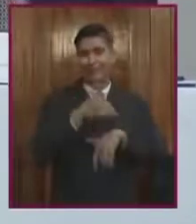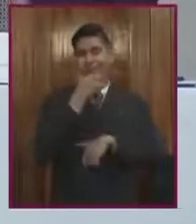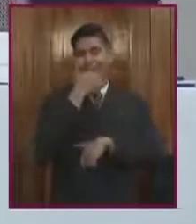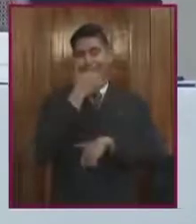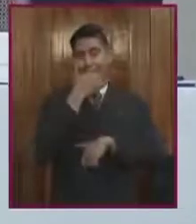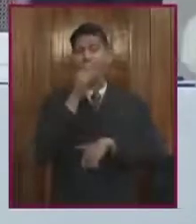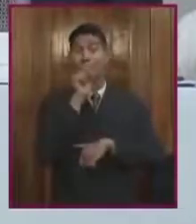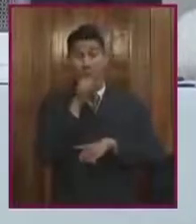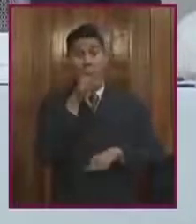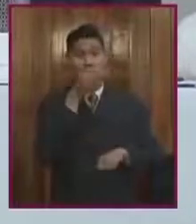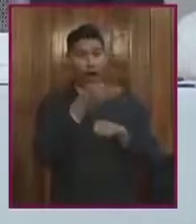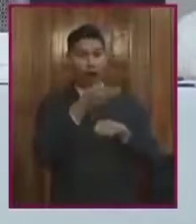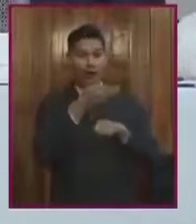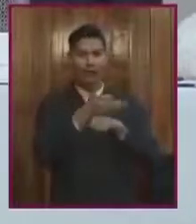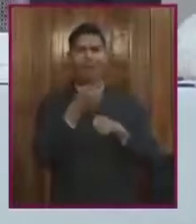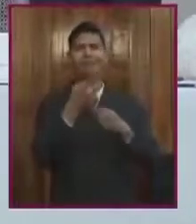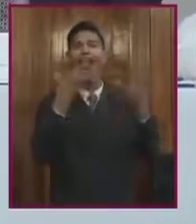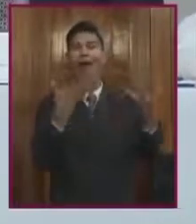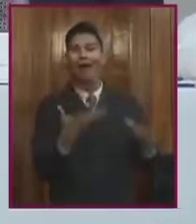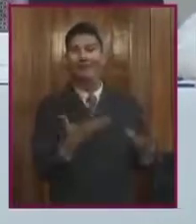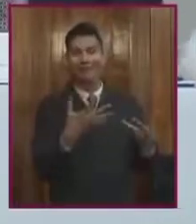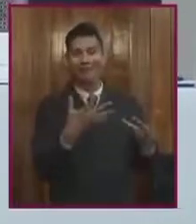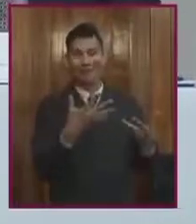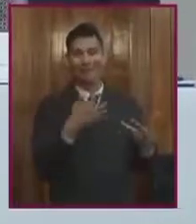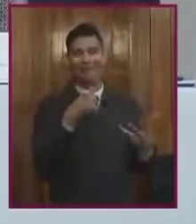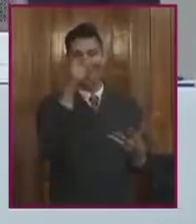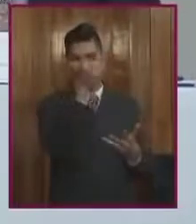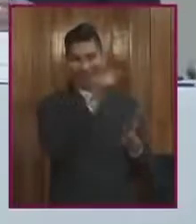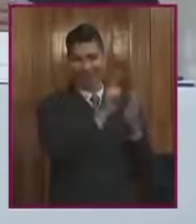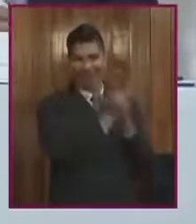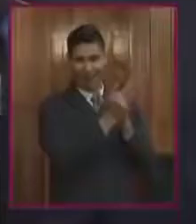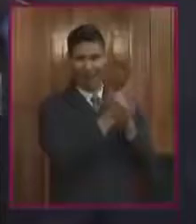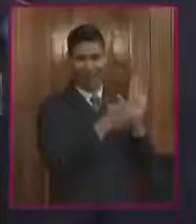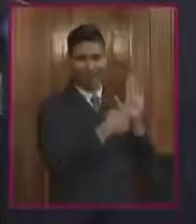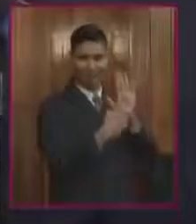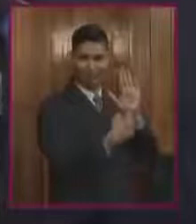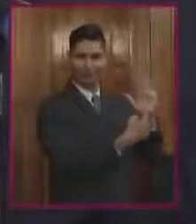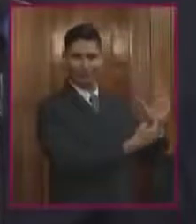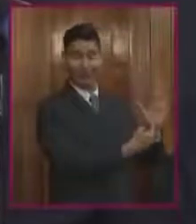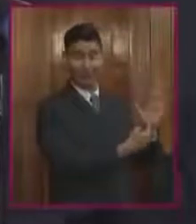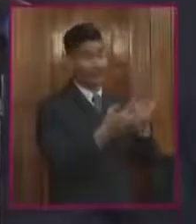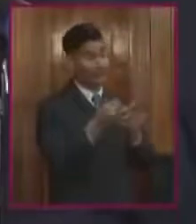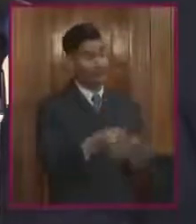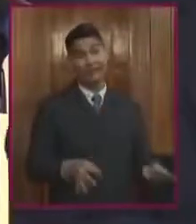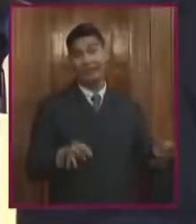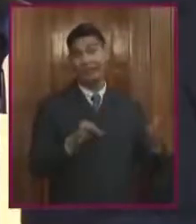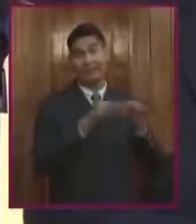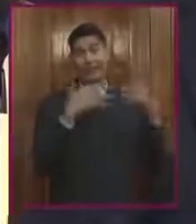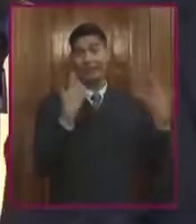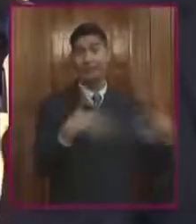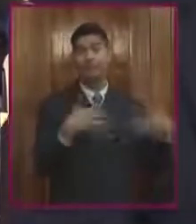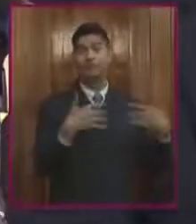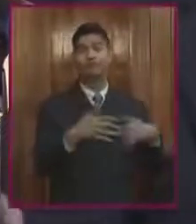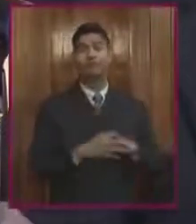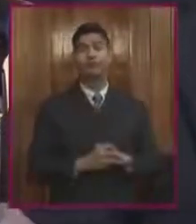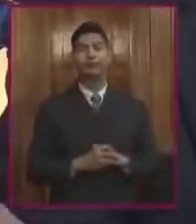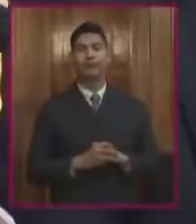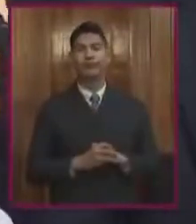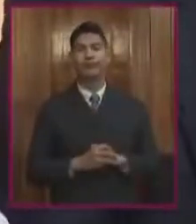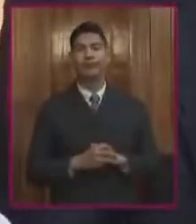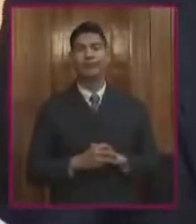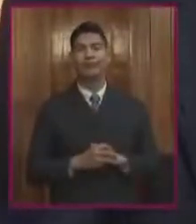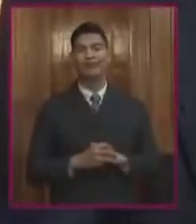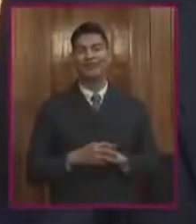feria de libro, y que también es muy importante como este evento, pero no quise perder la oportunidad